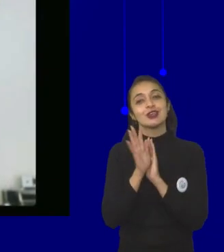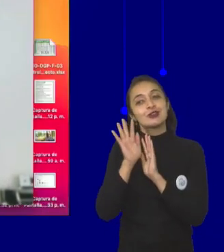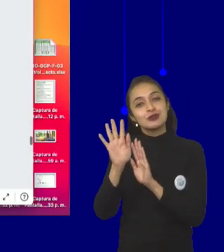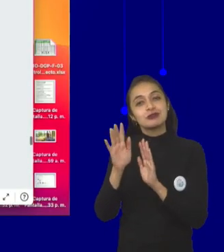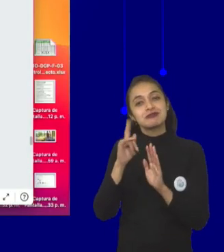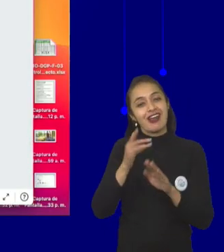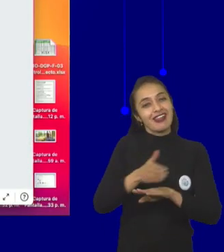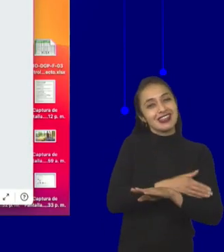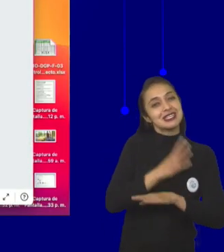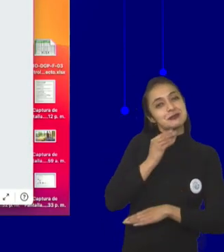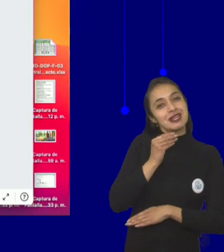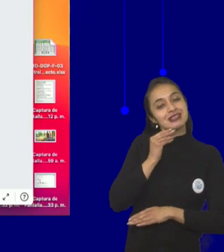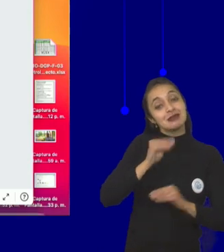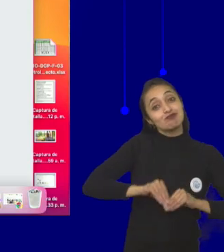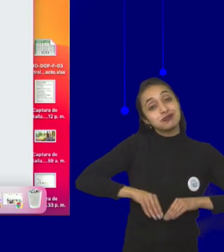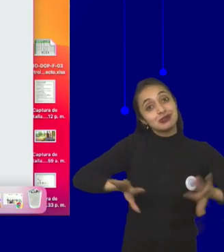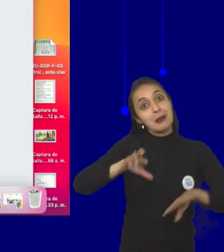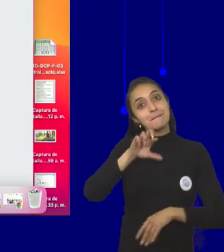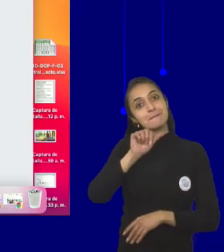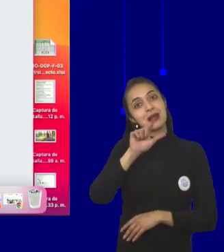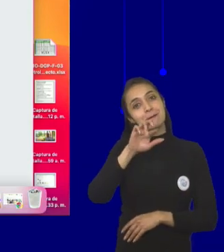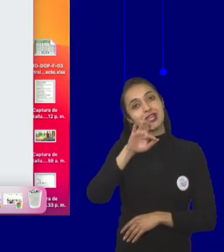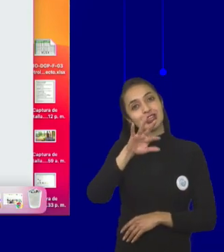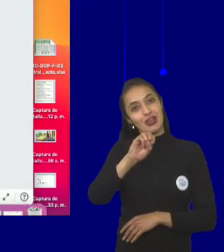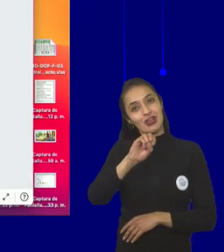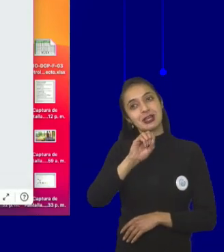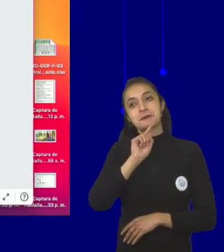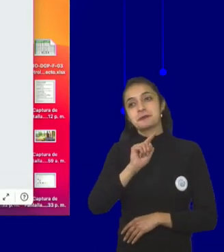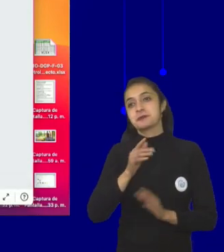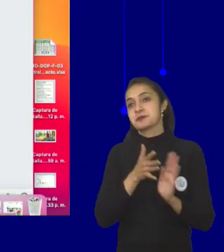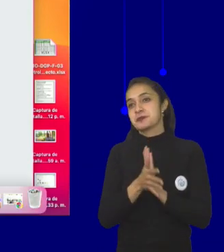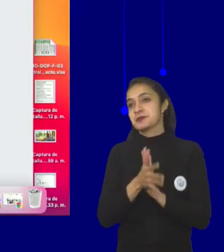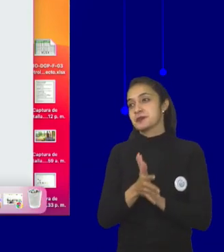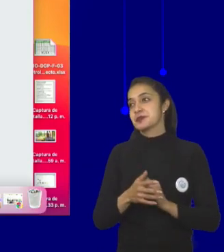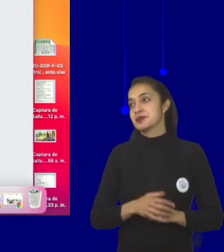pero no pasa nada.